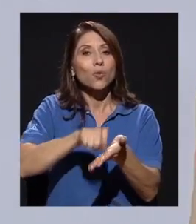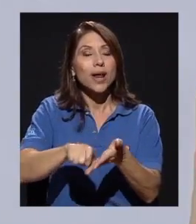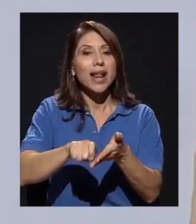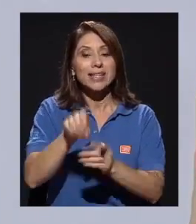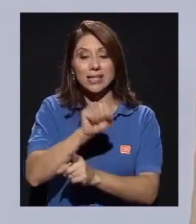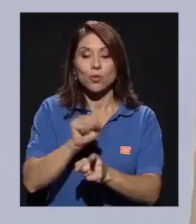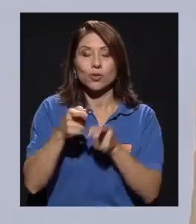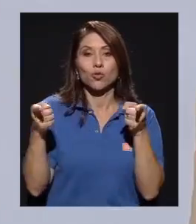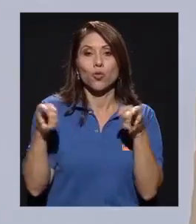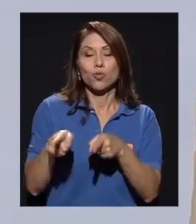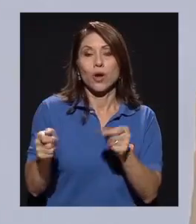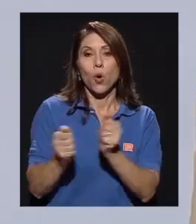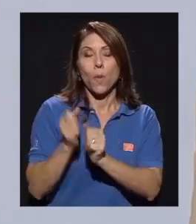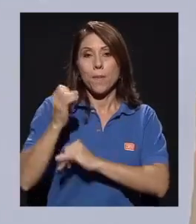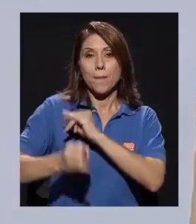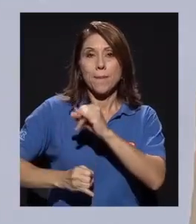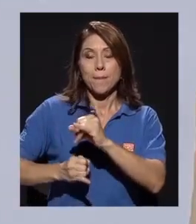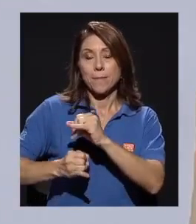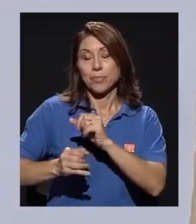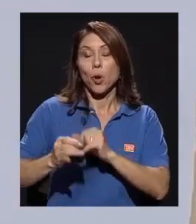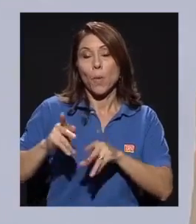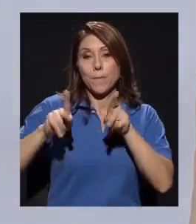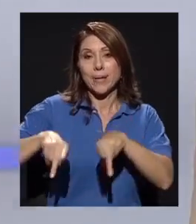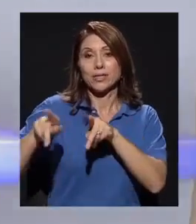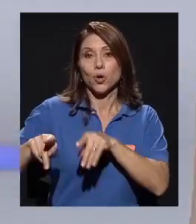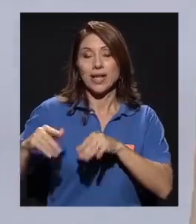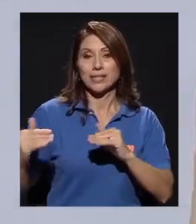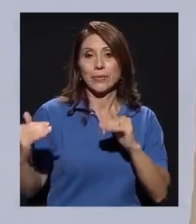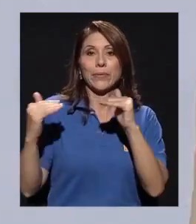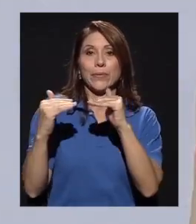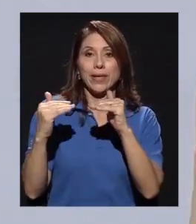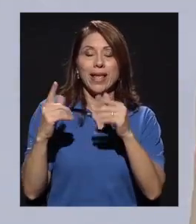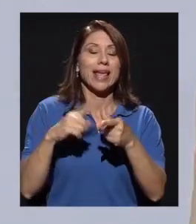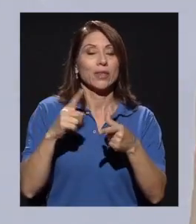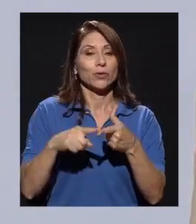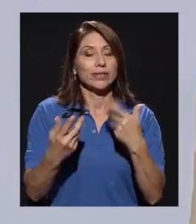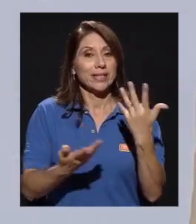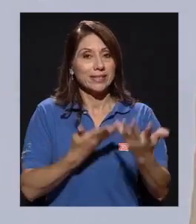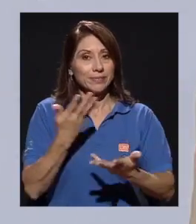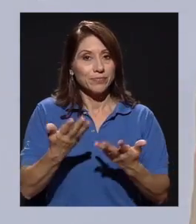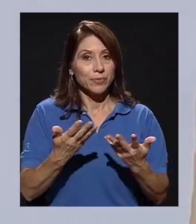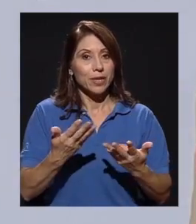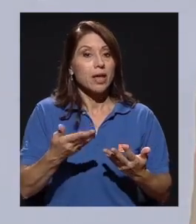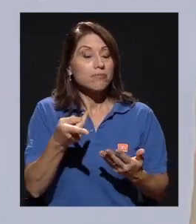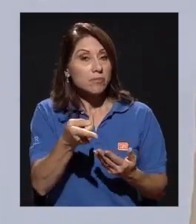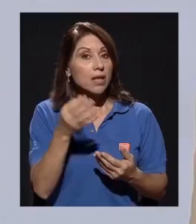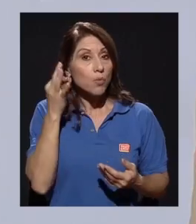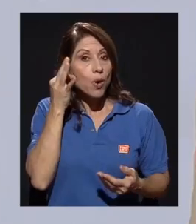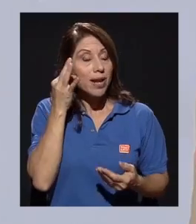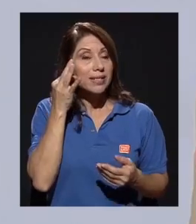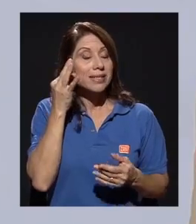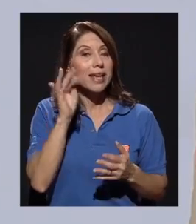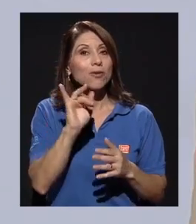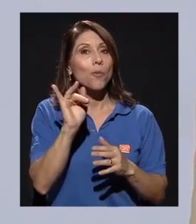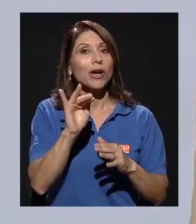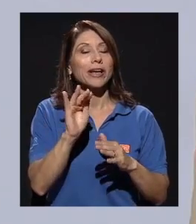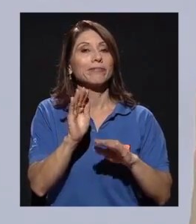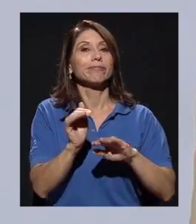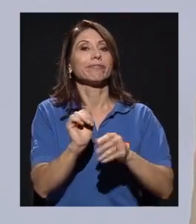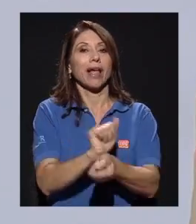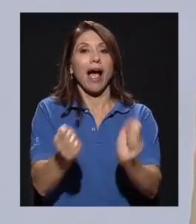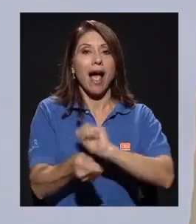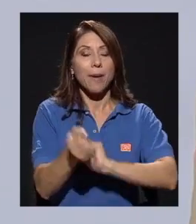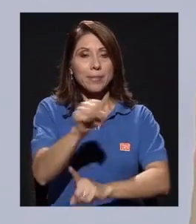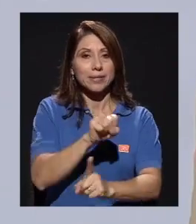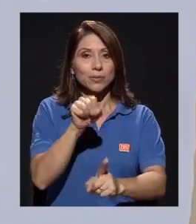eh las mujeres que de alguna manera rompen con esa con ese tipo de de de procesos también a veces tienen que